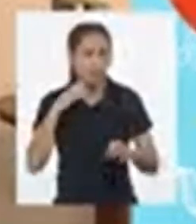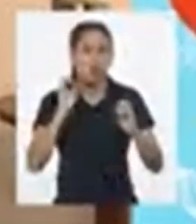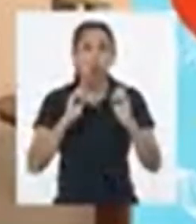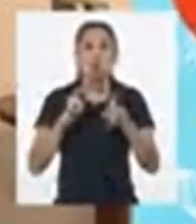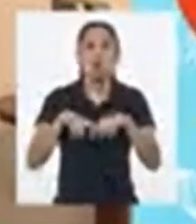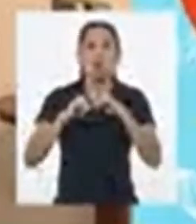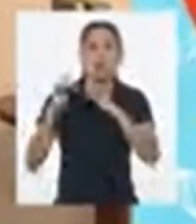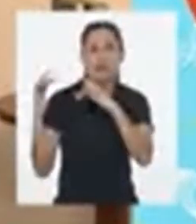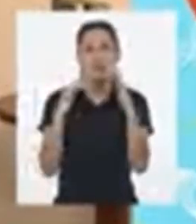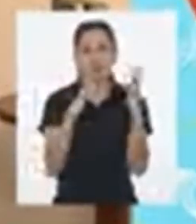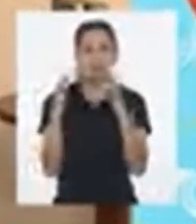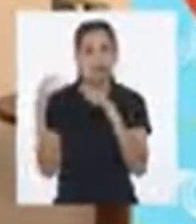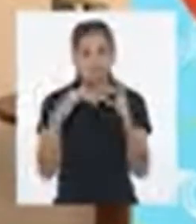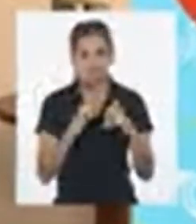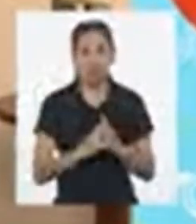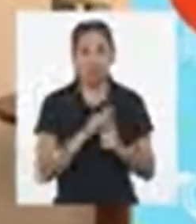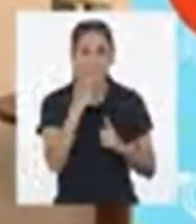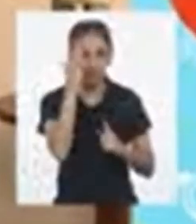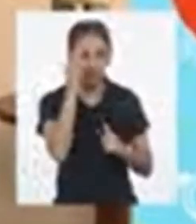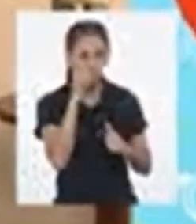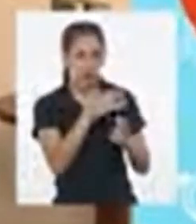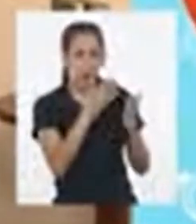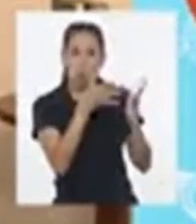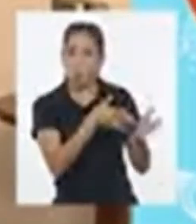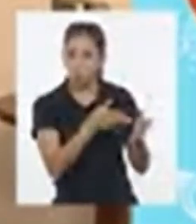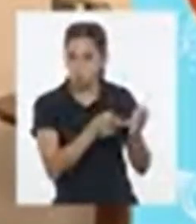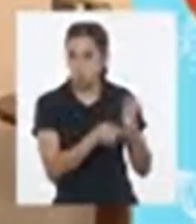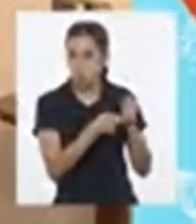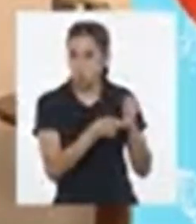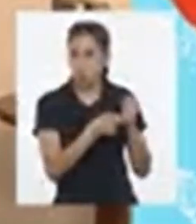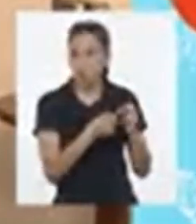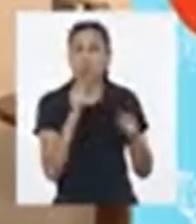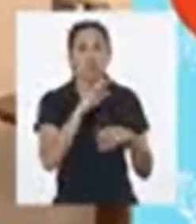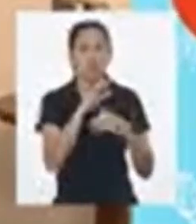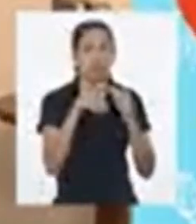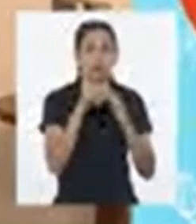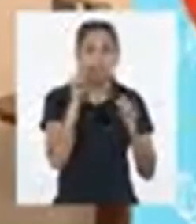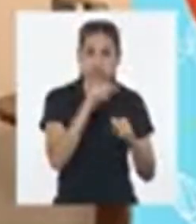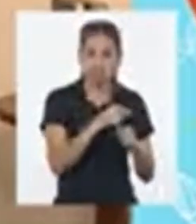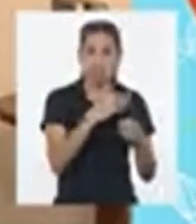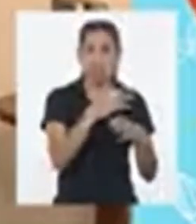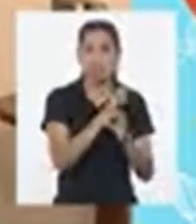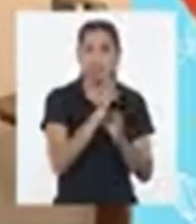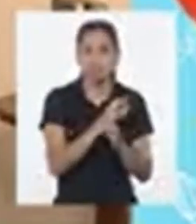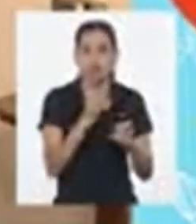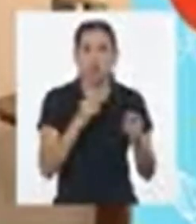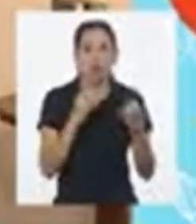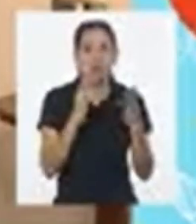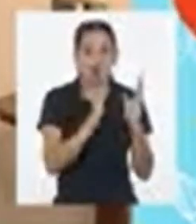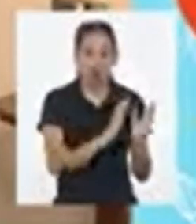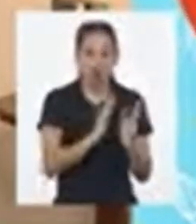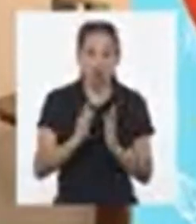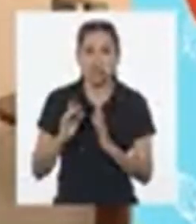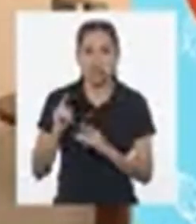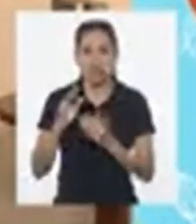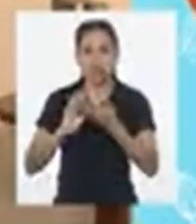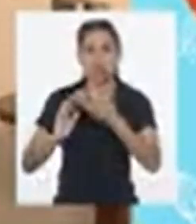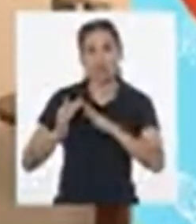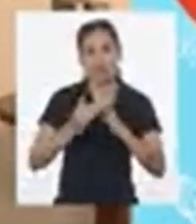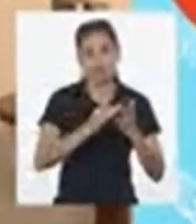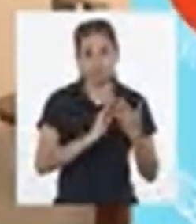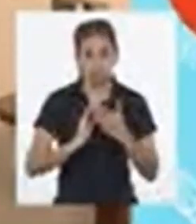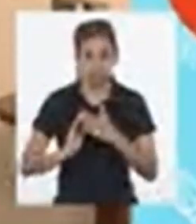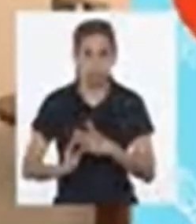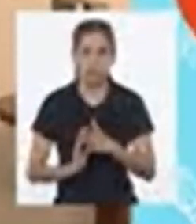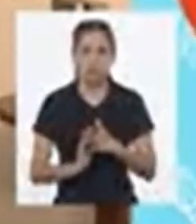o periodos de guerra. Sin embargo, todo este sistema o forma de organización de